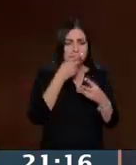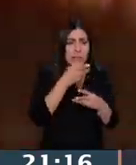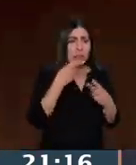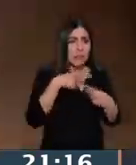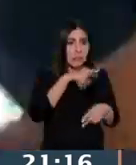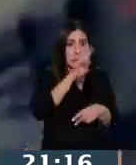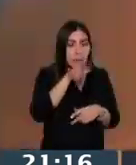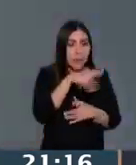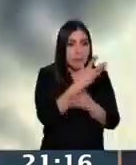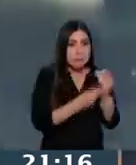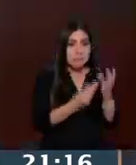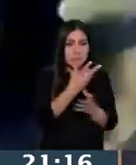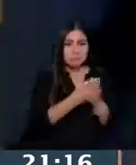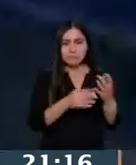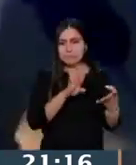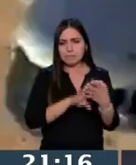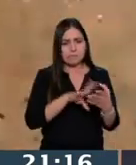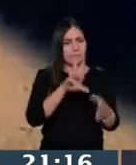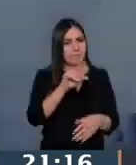presos.